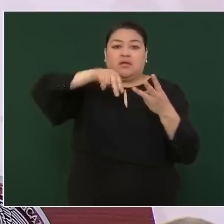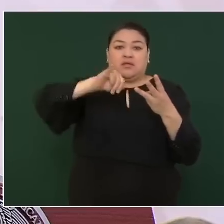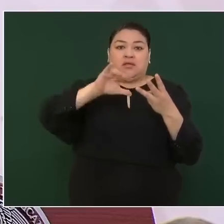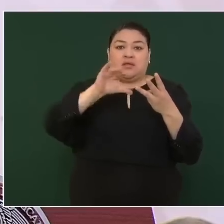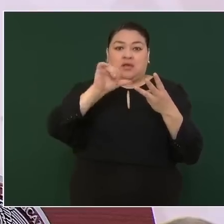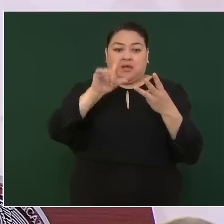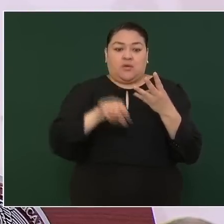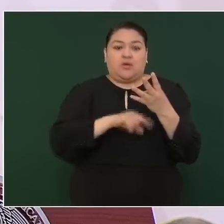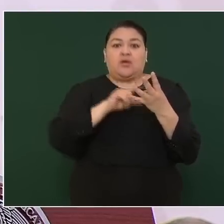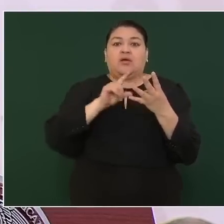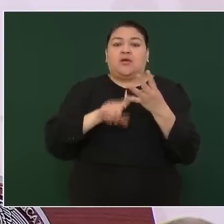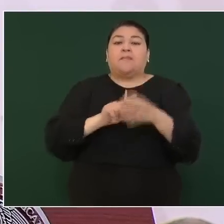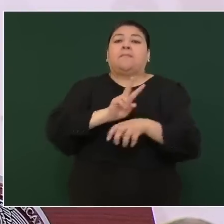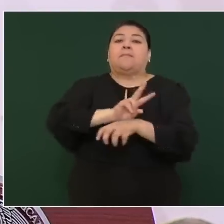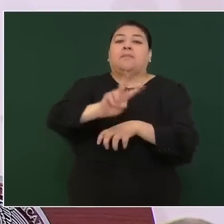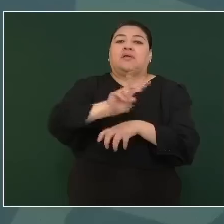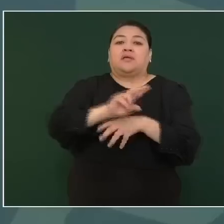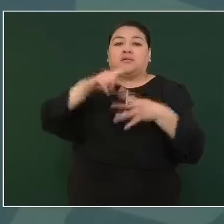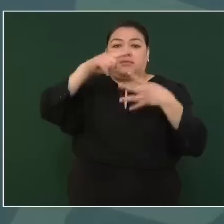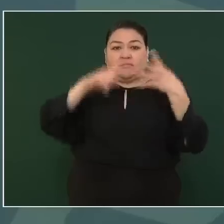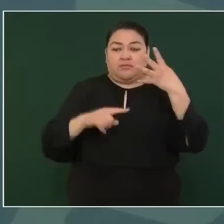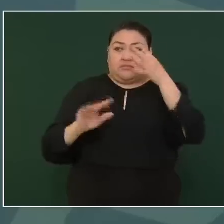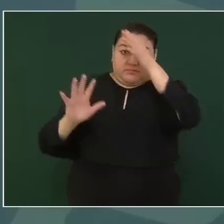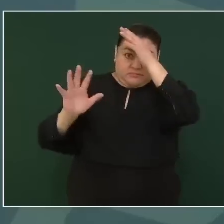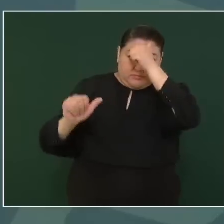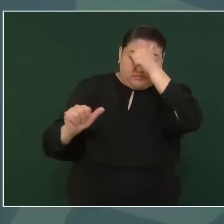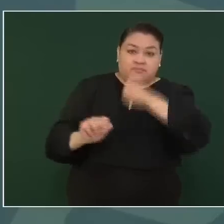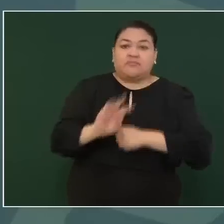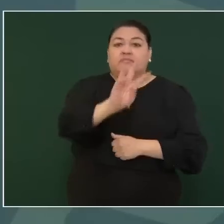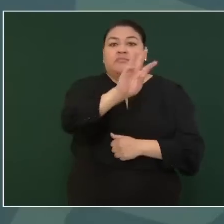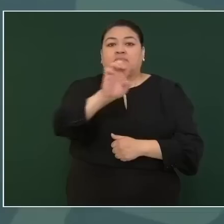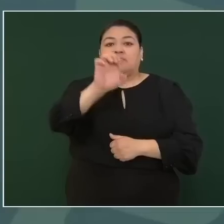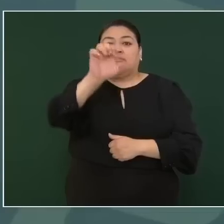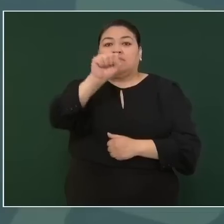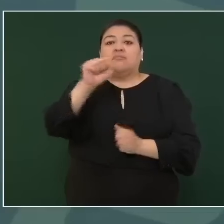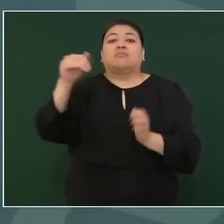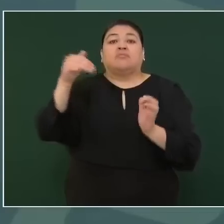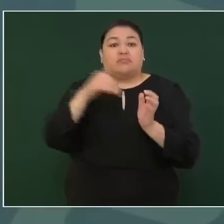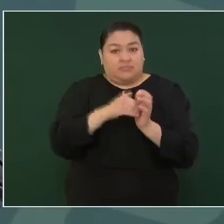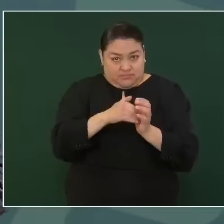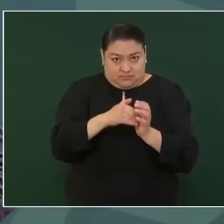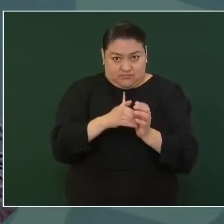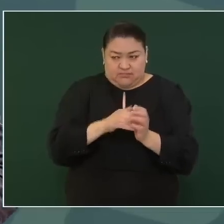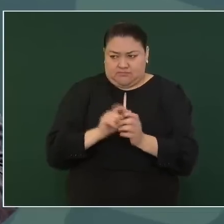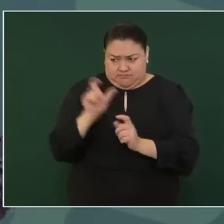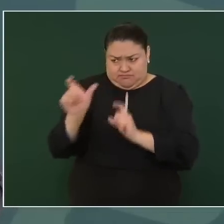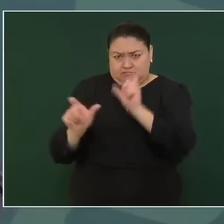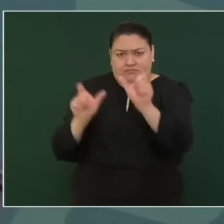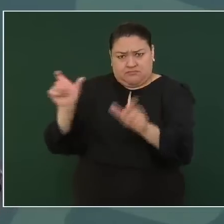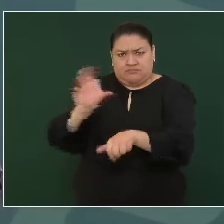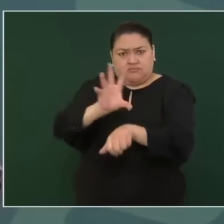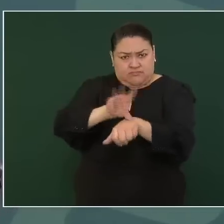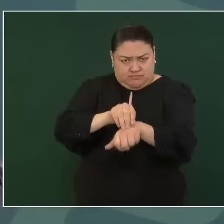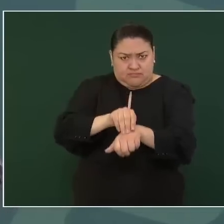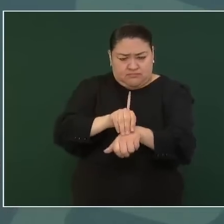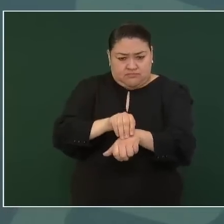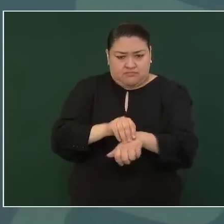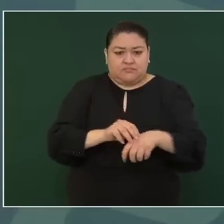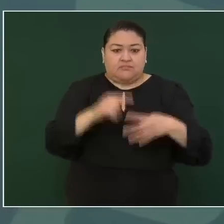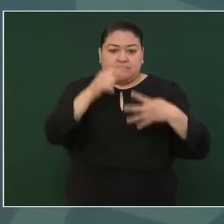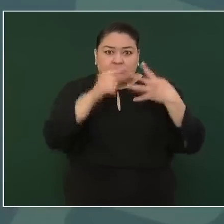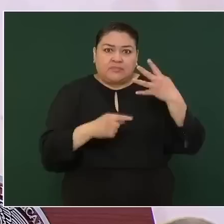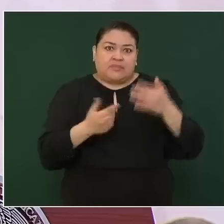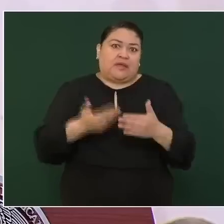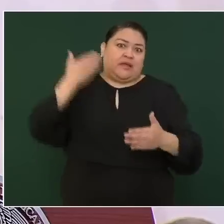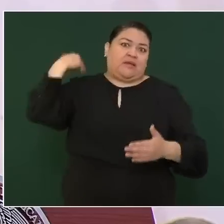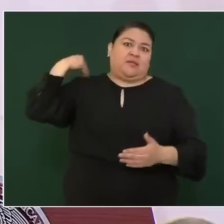se pactaron 360,000 este año en curso. Desde luego este número pues no tiene